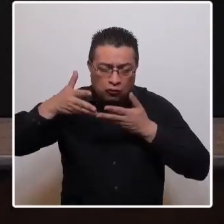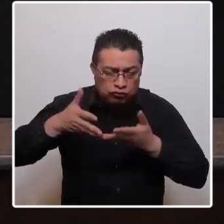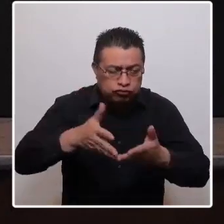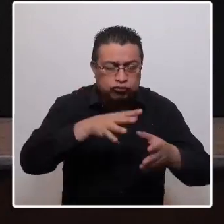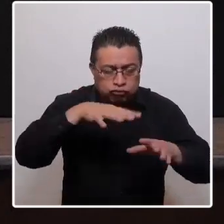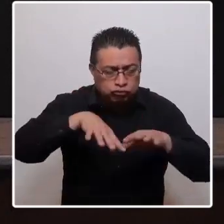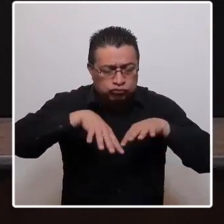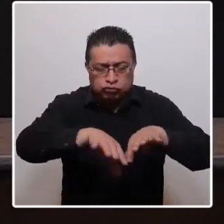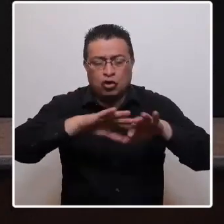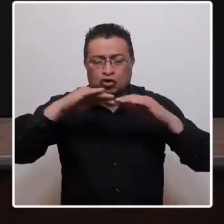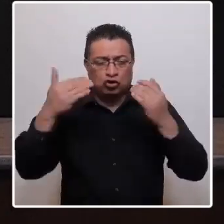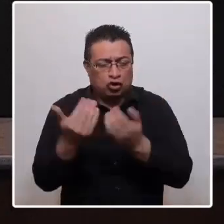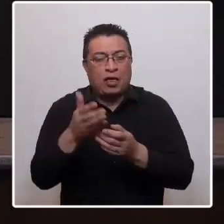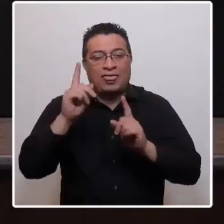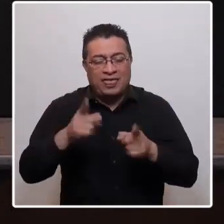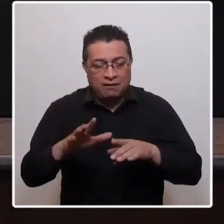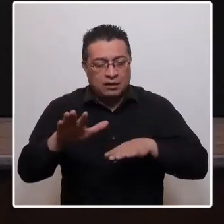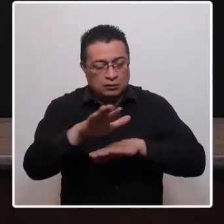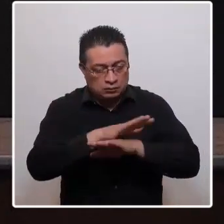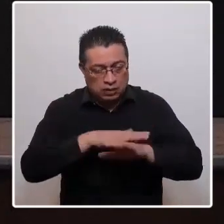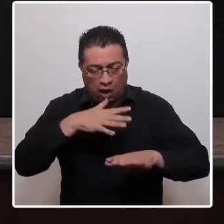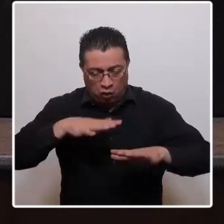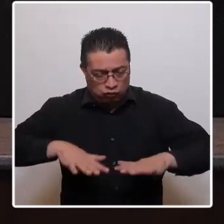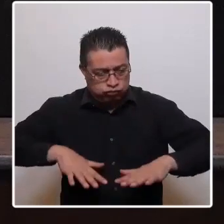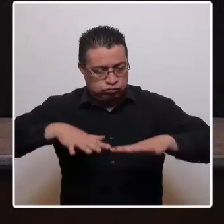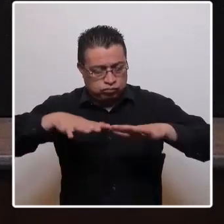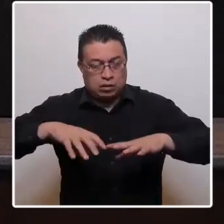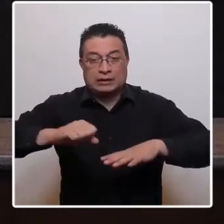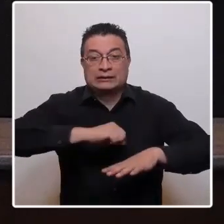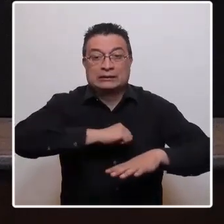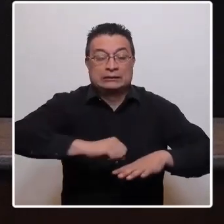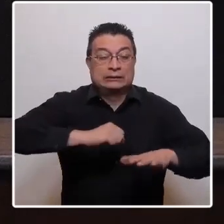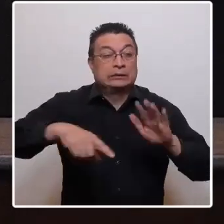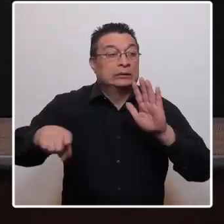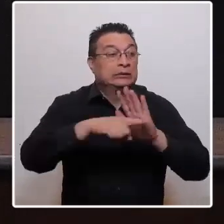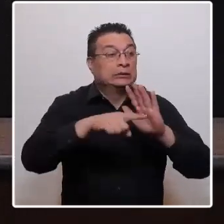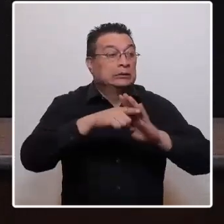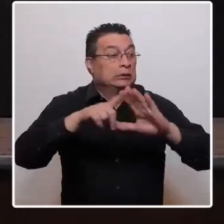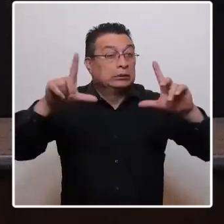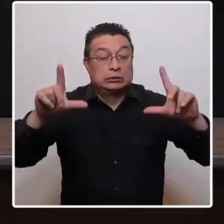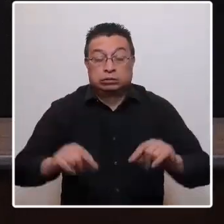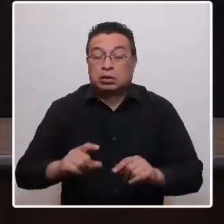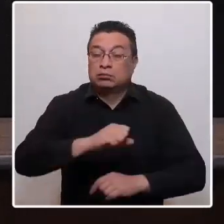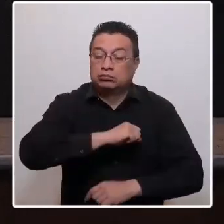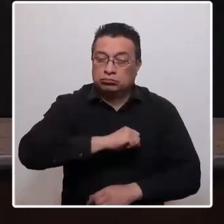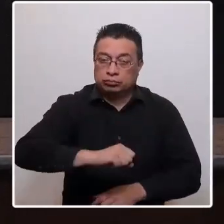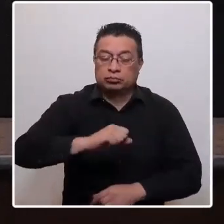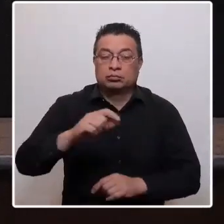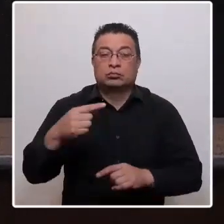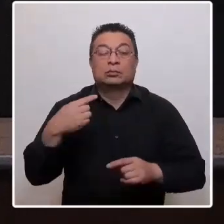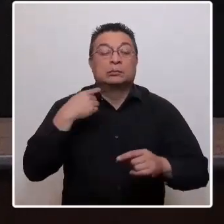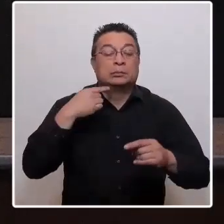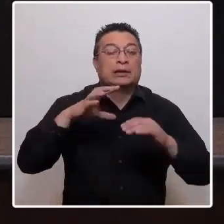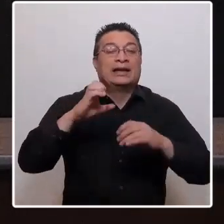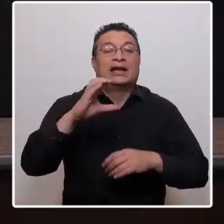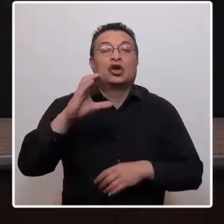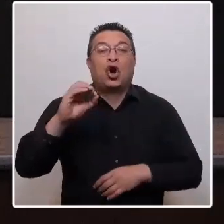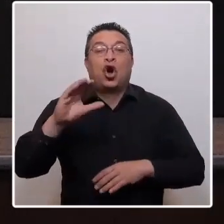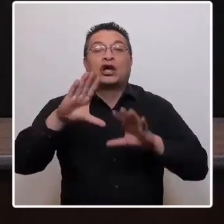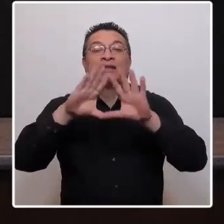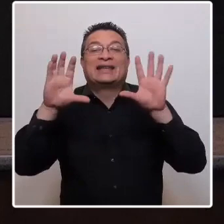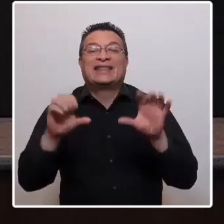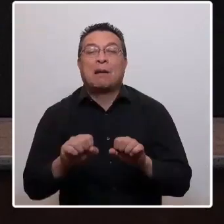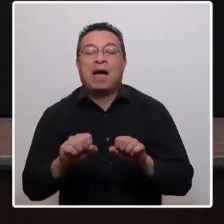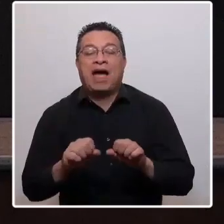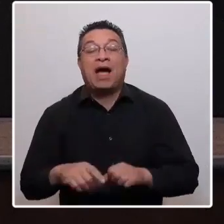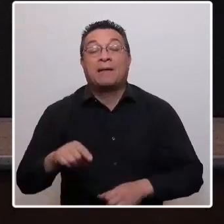agua deben conservar un nivel de agua que evite el impacto negativo mayor sobre los ecosistemas. Pero debe